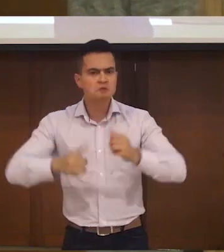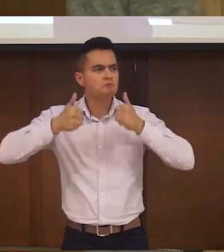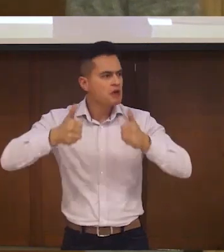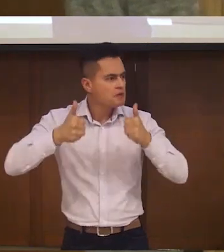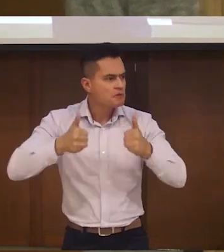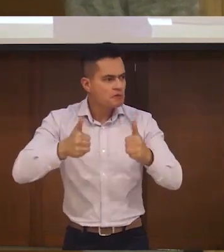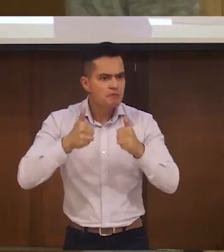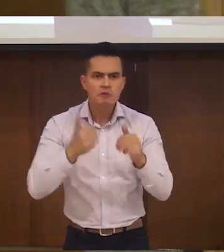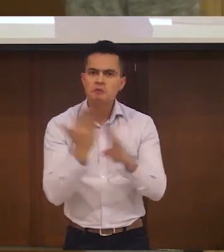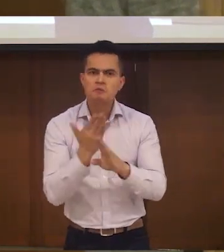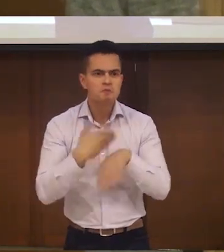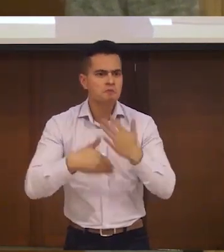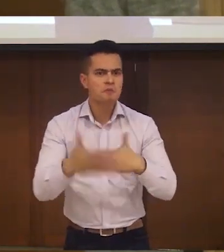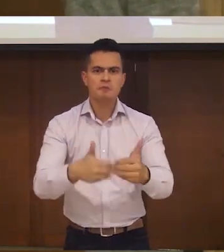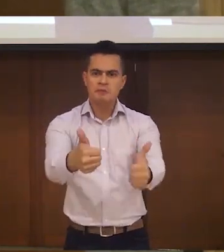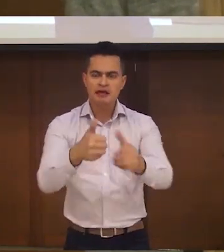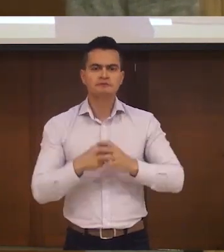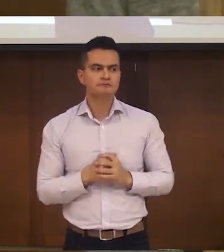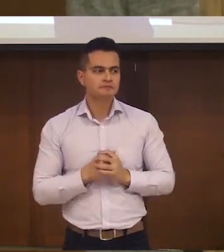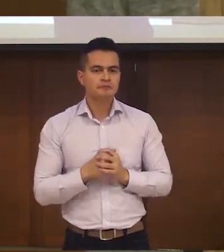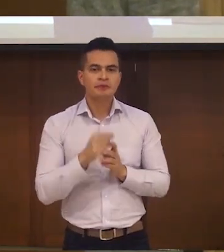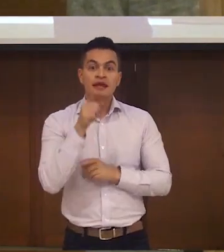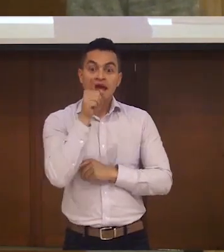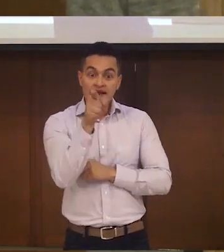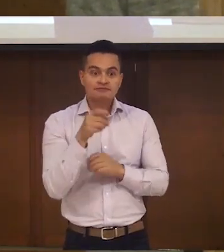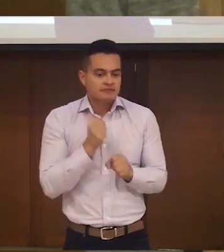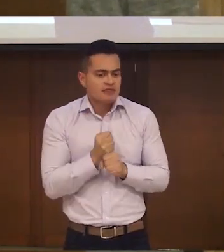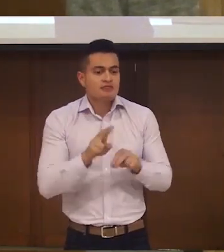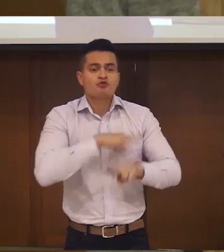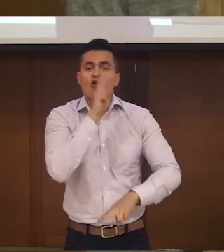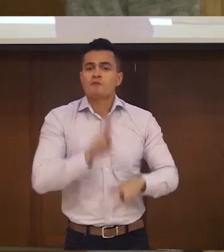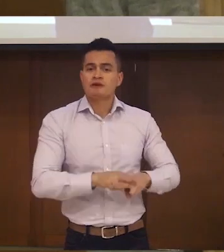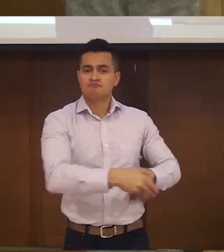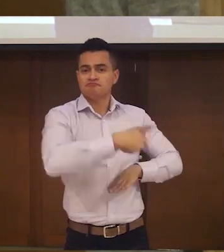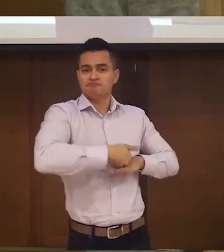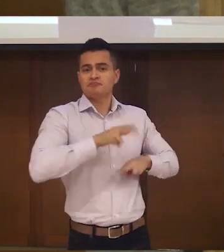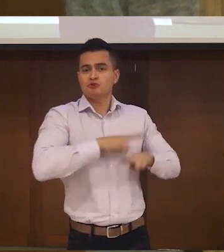bien, adelante. Hasta aquí, un trabajito normal.